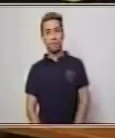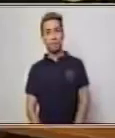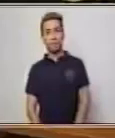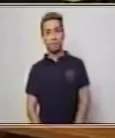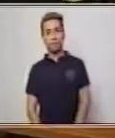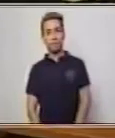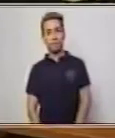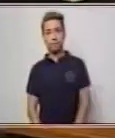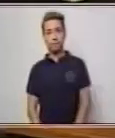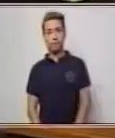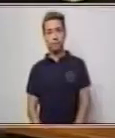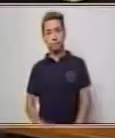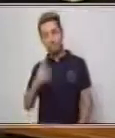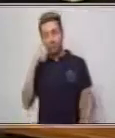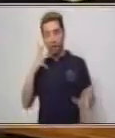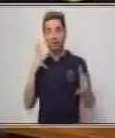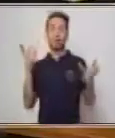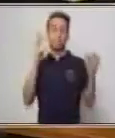Primo.